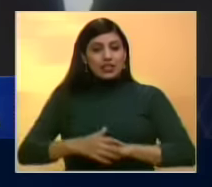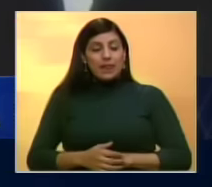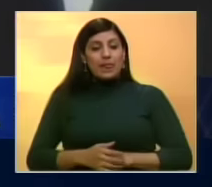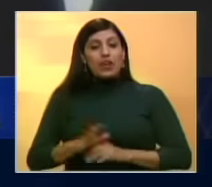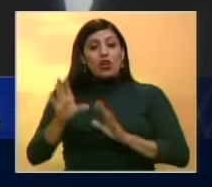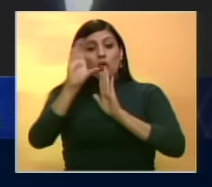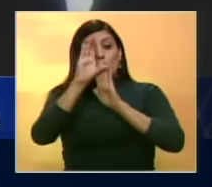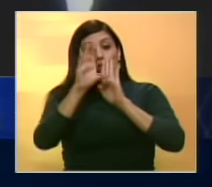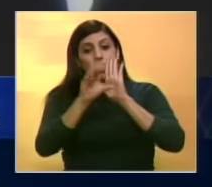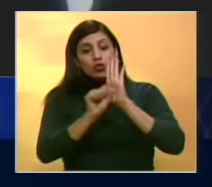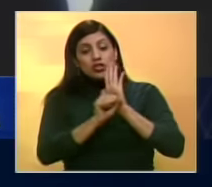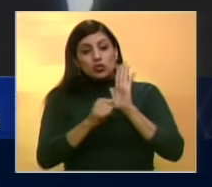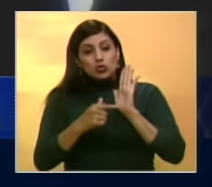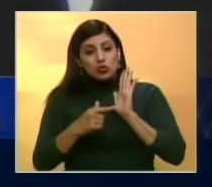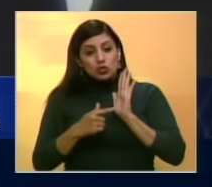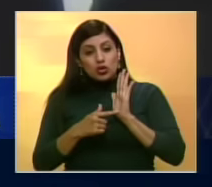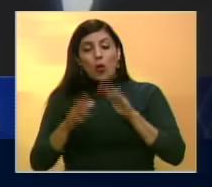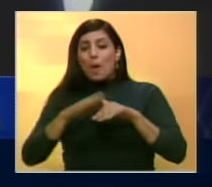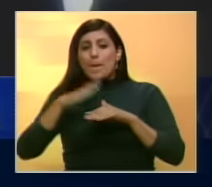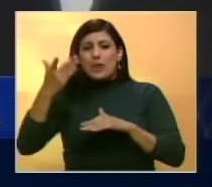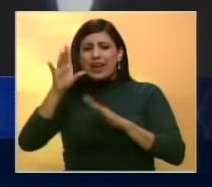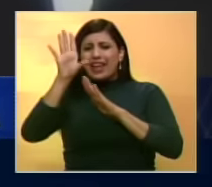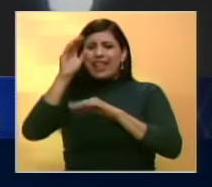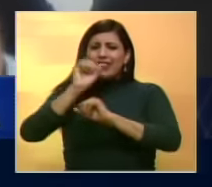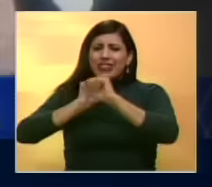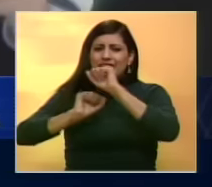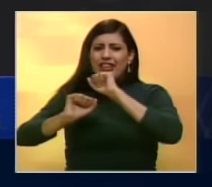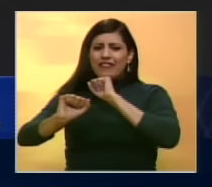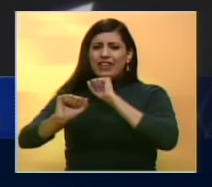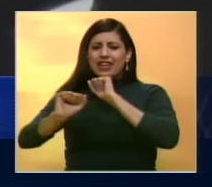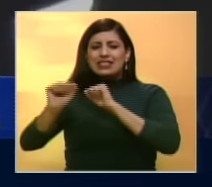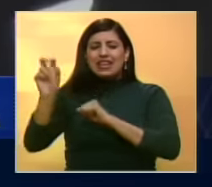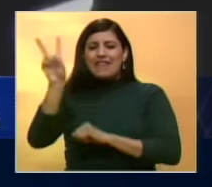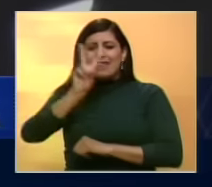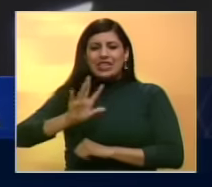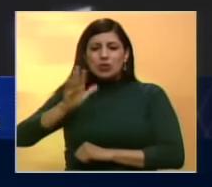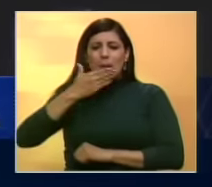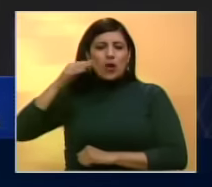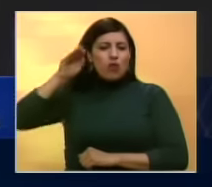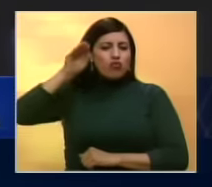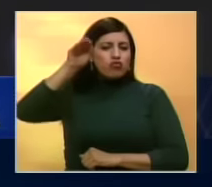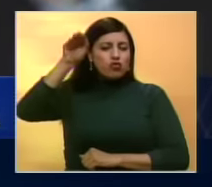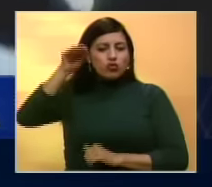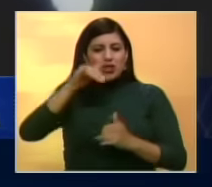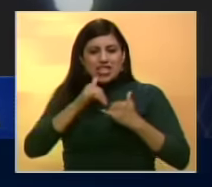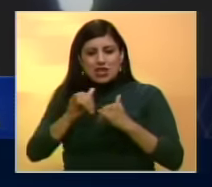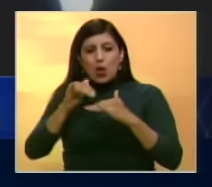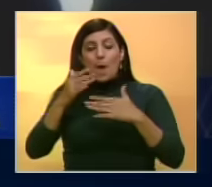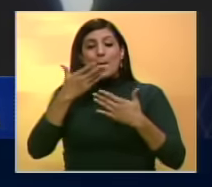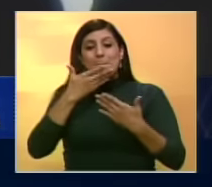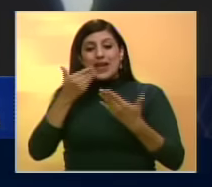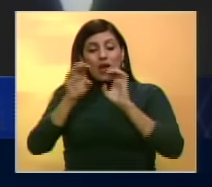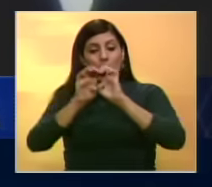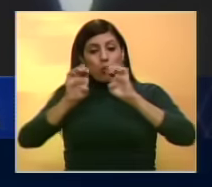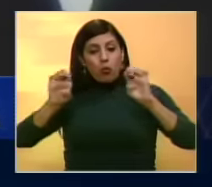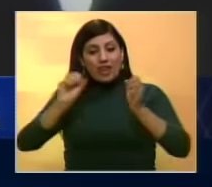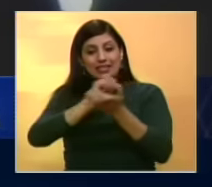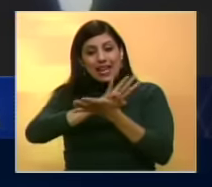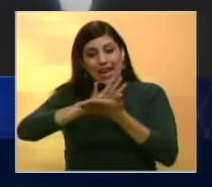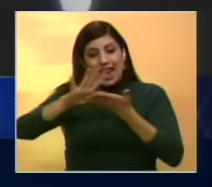la Constitución porque es la defensa de la Venezuela futuro la de nuestros hijos para que tengan una educación